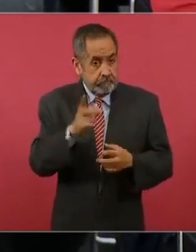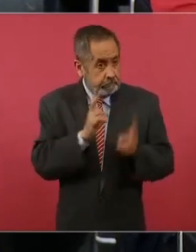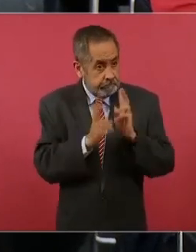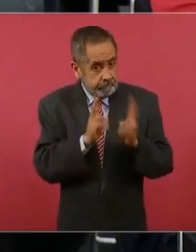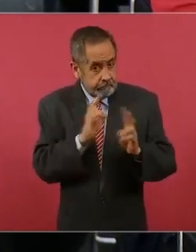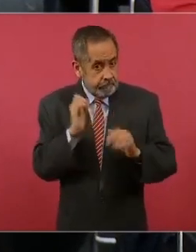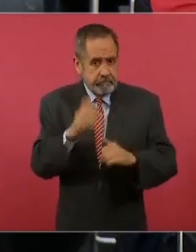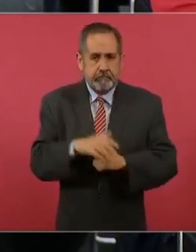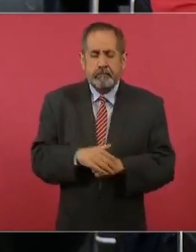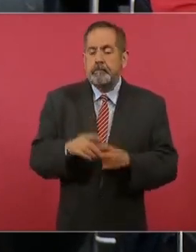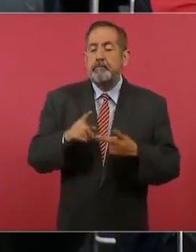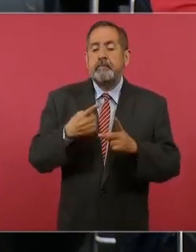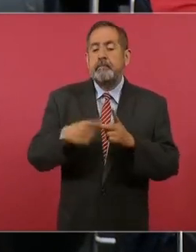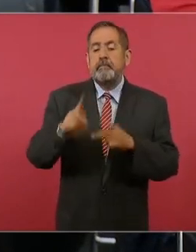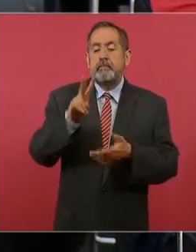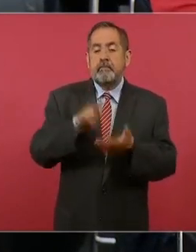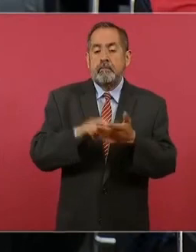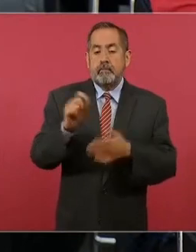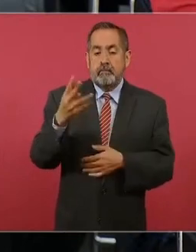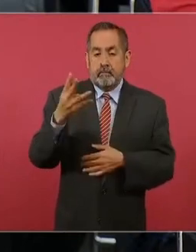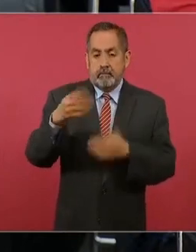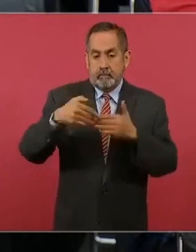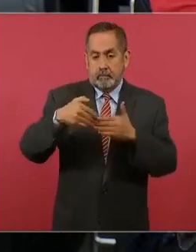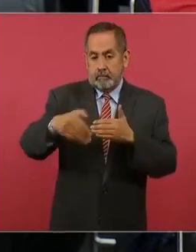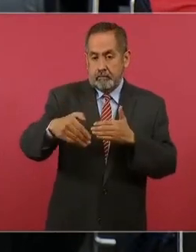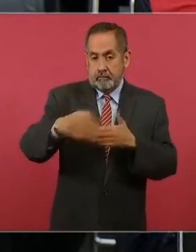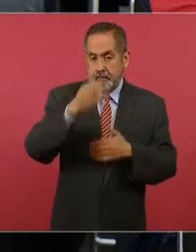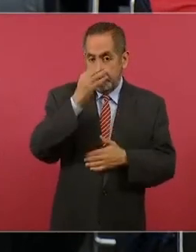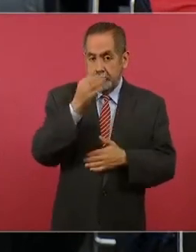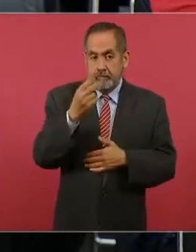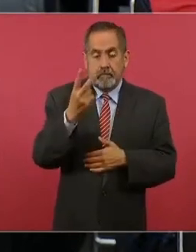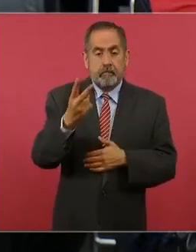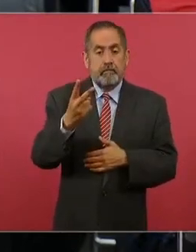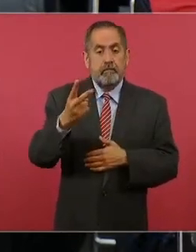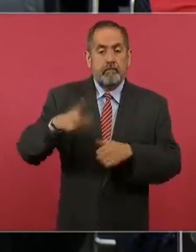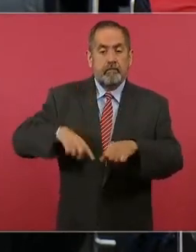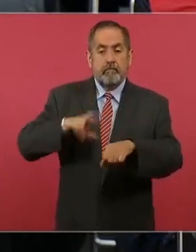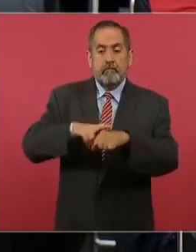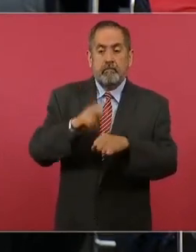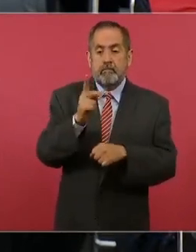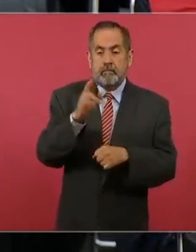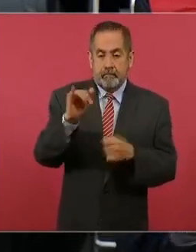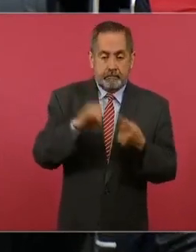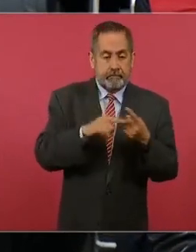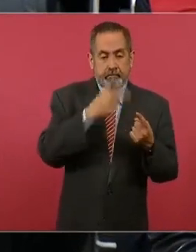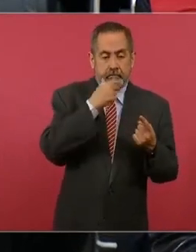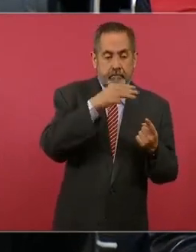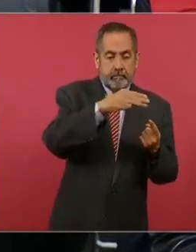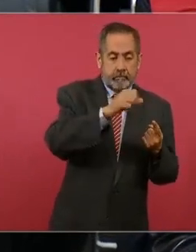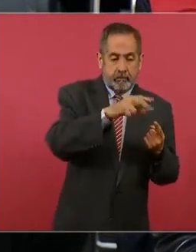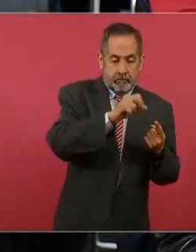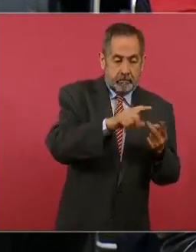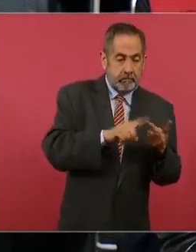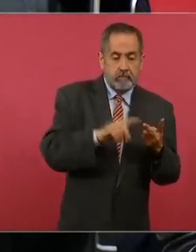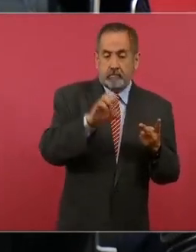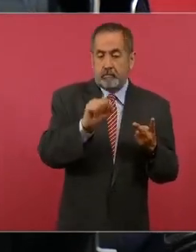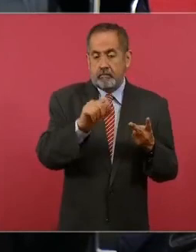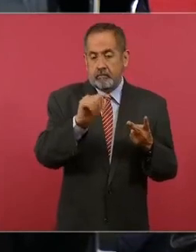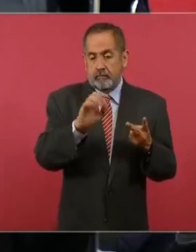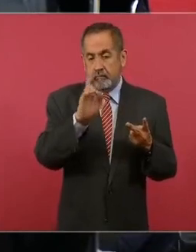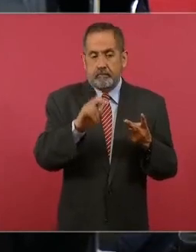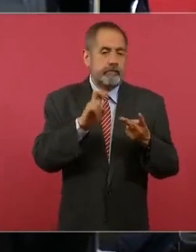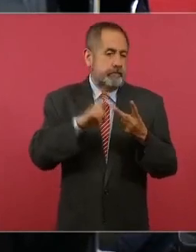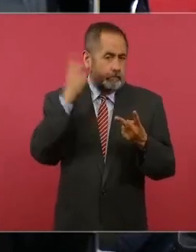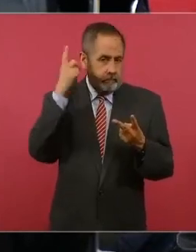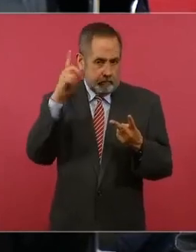a partir del 2024 pues habrá solo dos gobernadores del PRI, que sería Manolo Jiménez y Esteban Villegas en